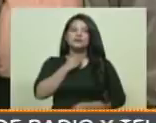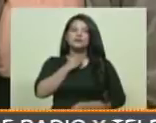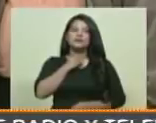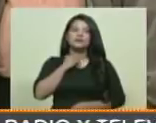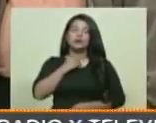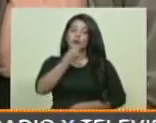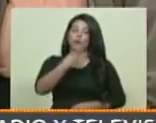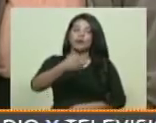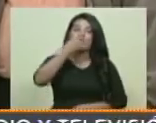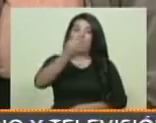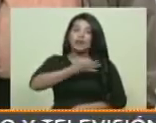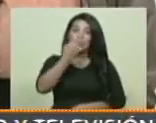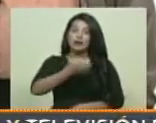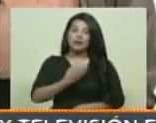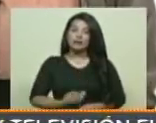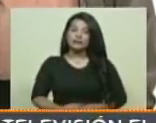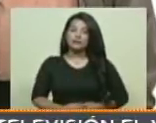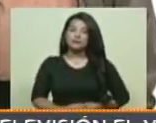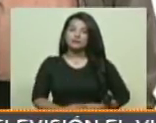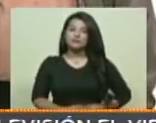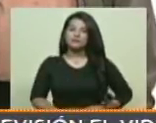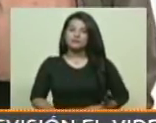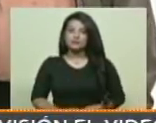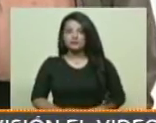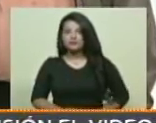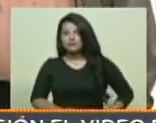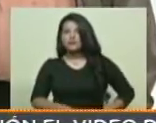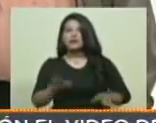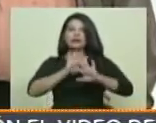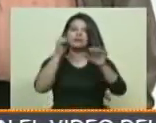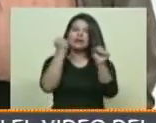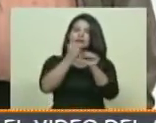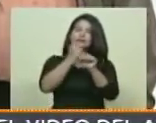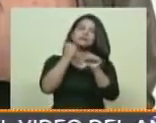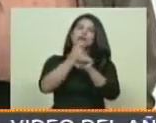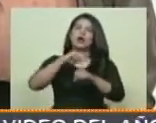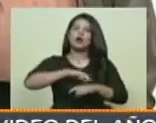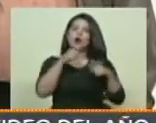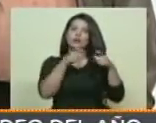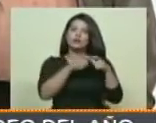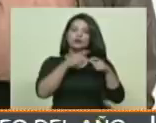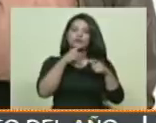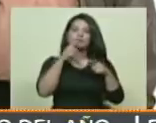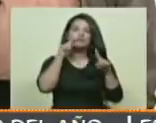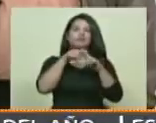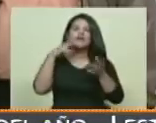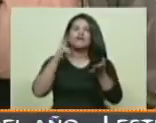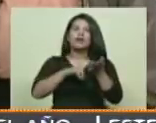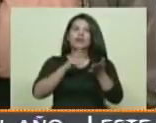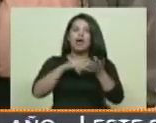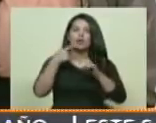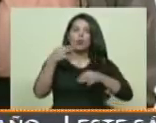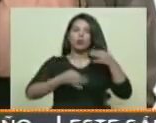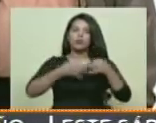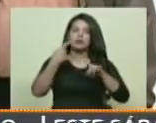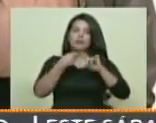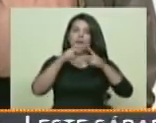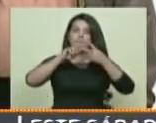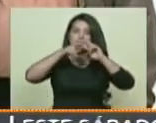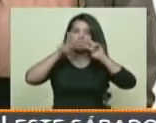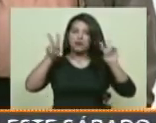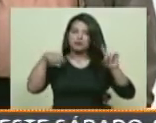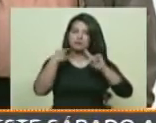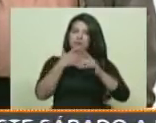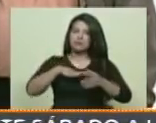Bueno, muy buenas tardes. Hemos estado trabajando en la Comisión para la Verdad, para la Justicia, para la Paz y